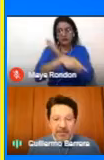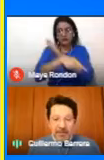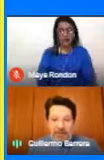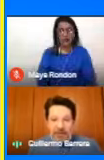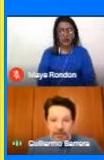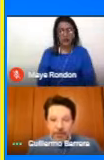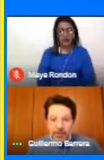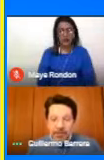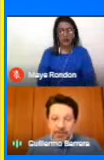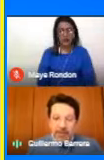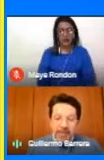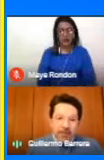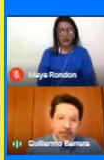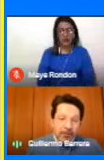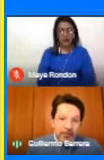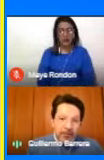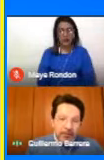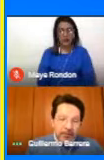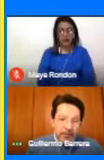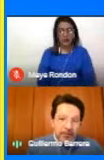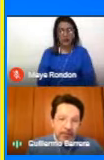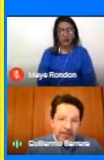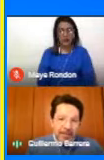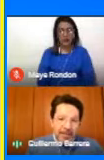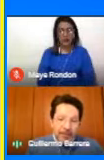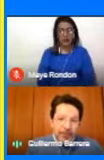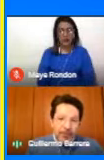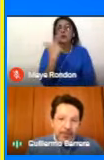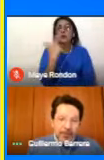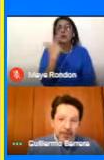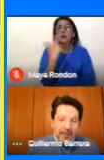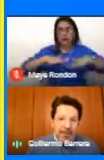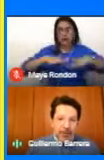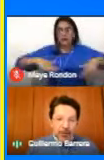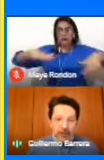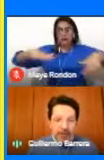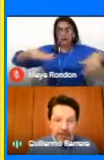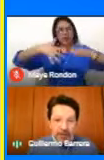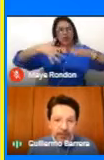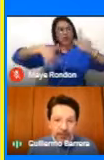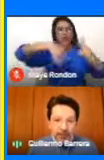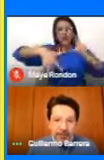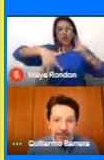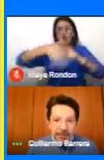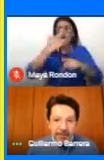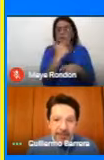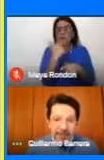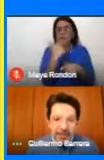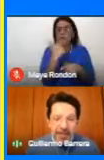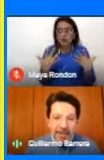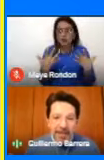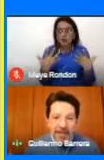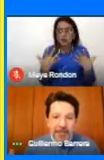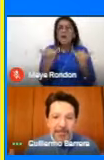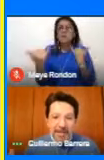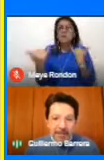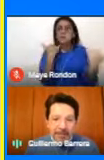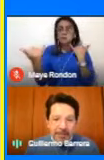Pero también compromiso con el entorno, cómo nos organizamos para que todo lo que tenemos